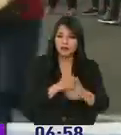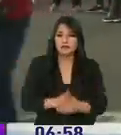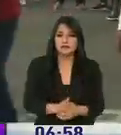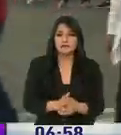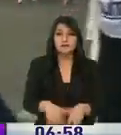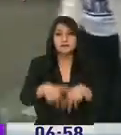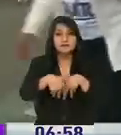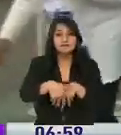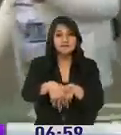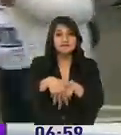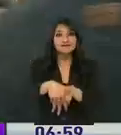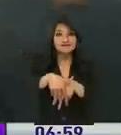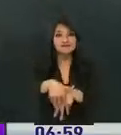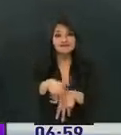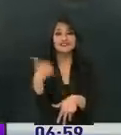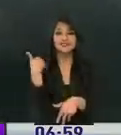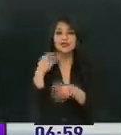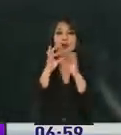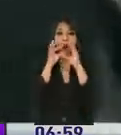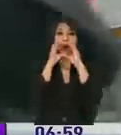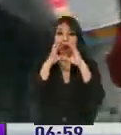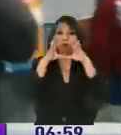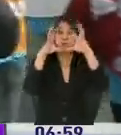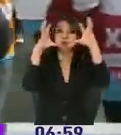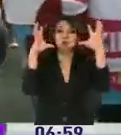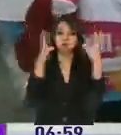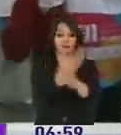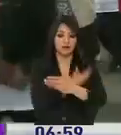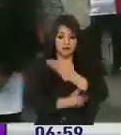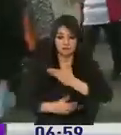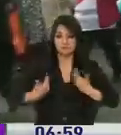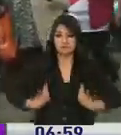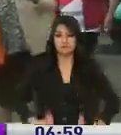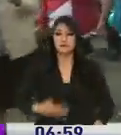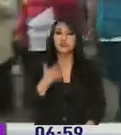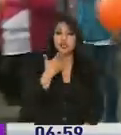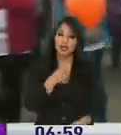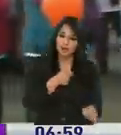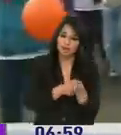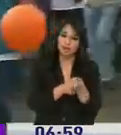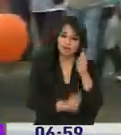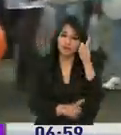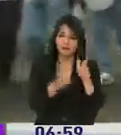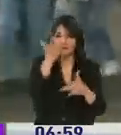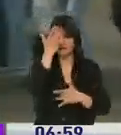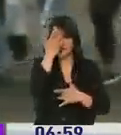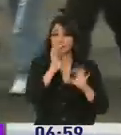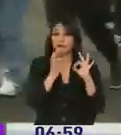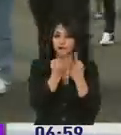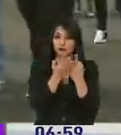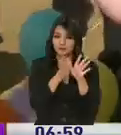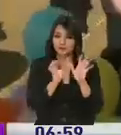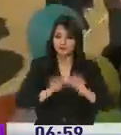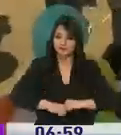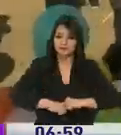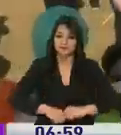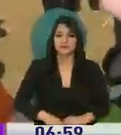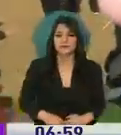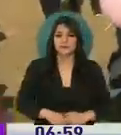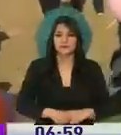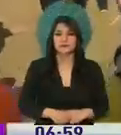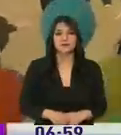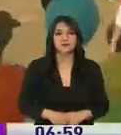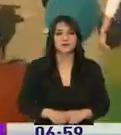los participantes portaban globos y camisetas de colores en apoyo a los pacientes y sus familias,